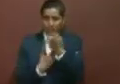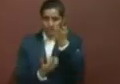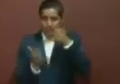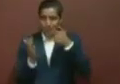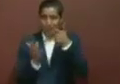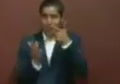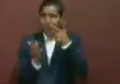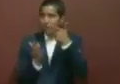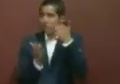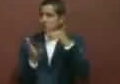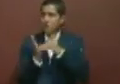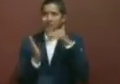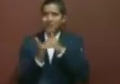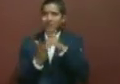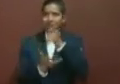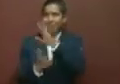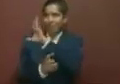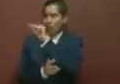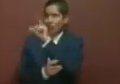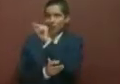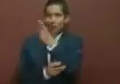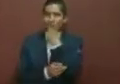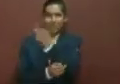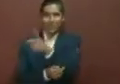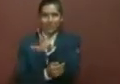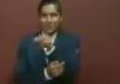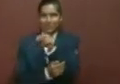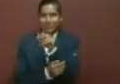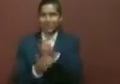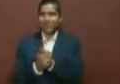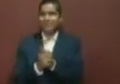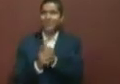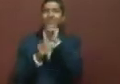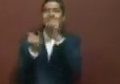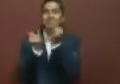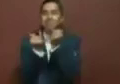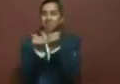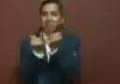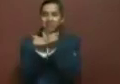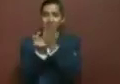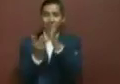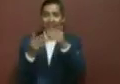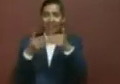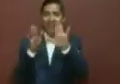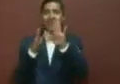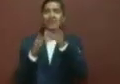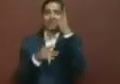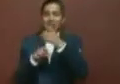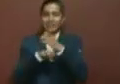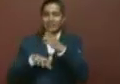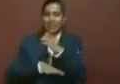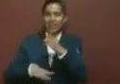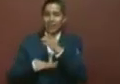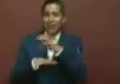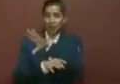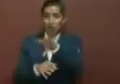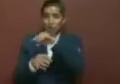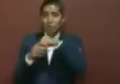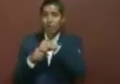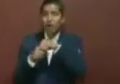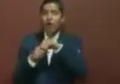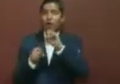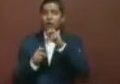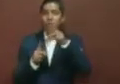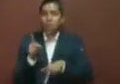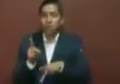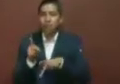implementando. No le digas para qué. Habla también de la apertura o reapertura del Museo del Estado. ¿Será total o parcial?